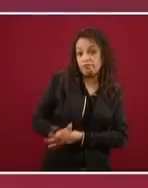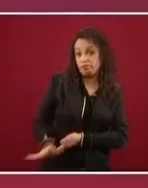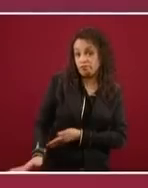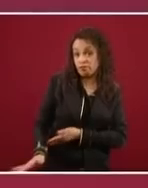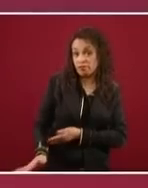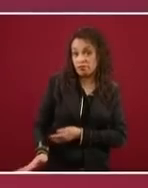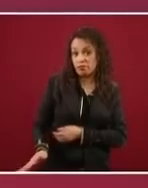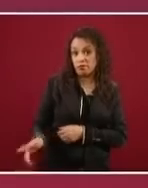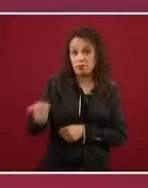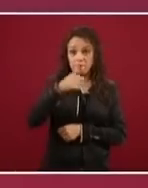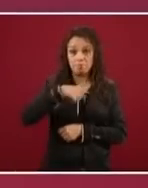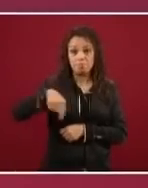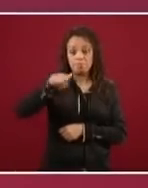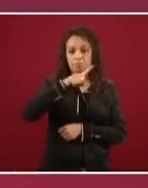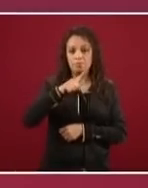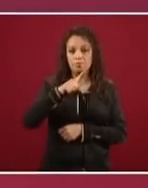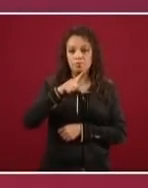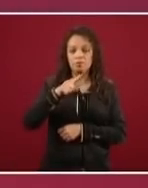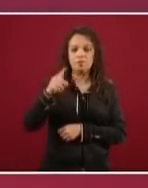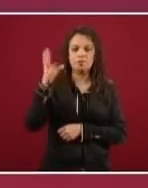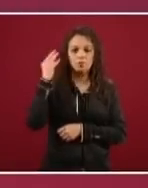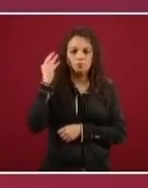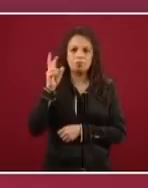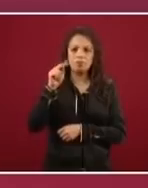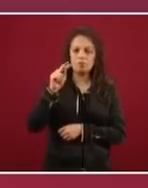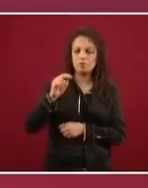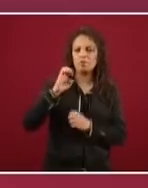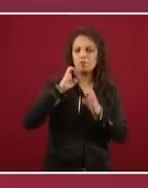a los medios ya los que protestan